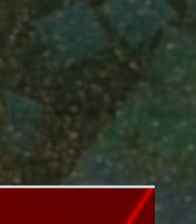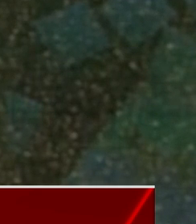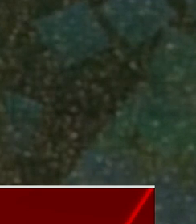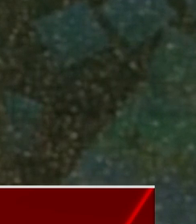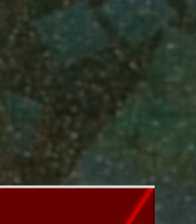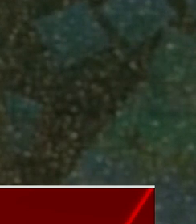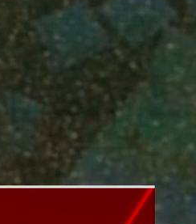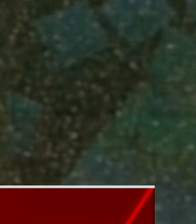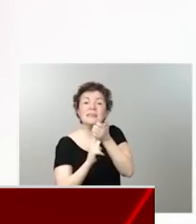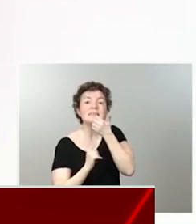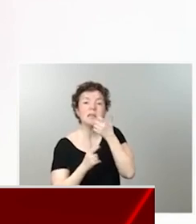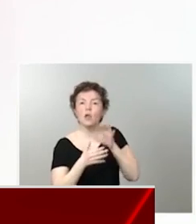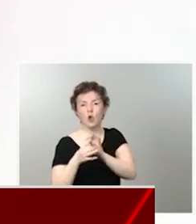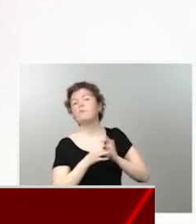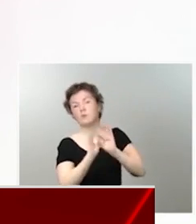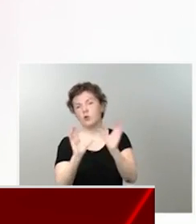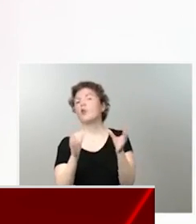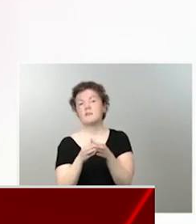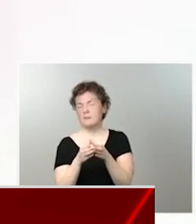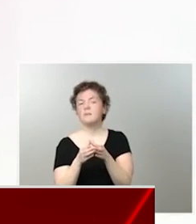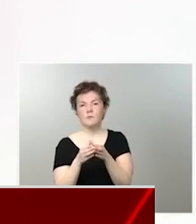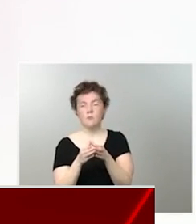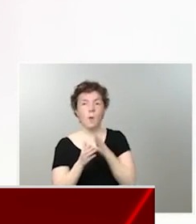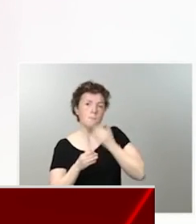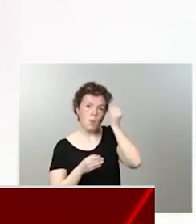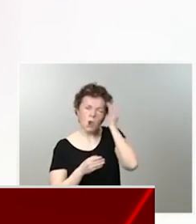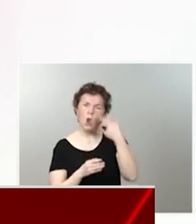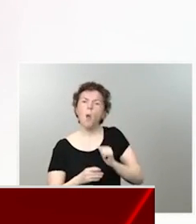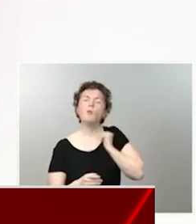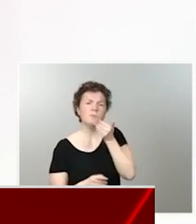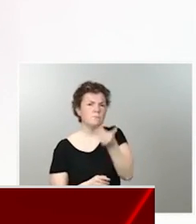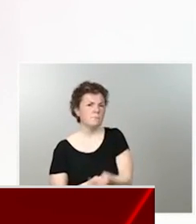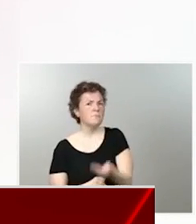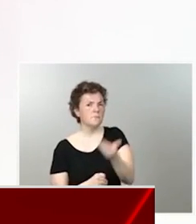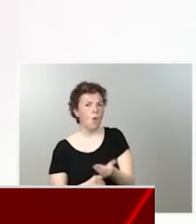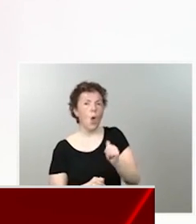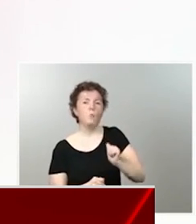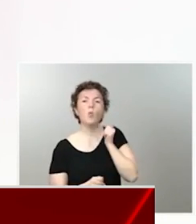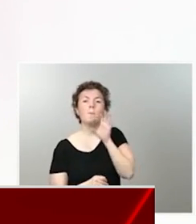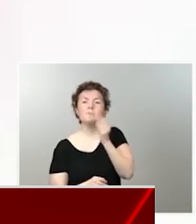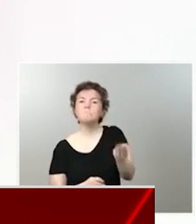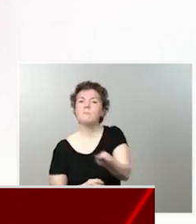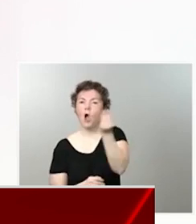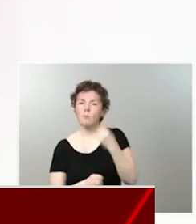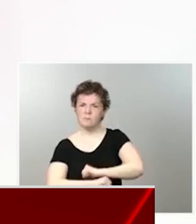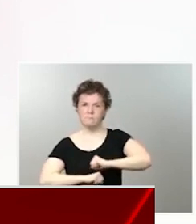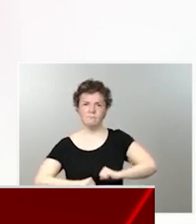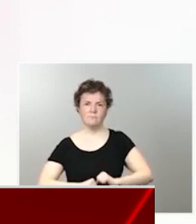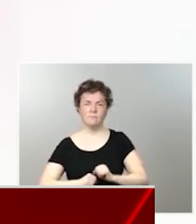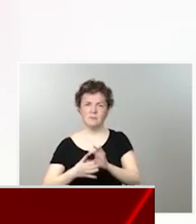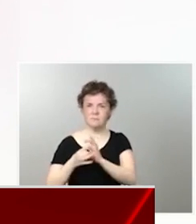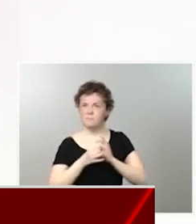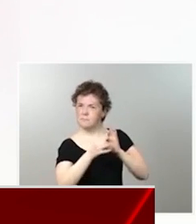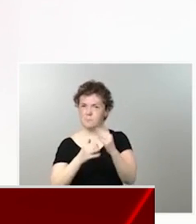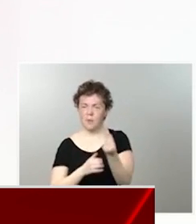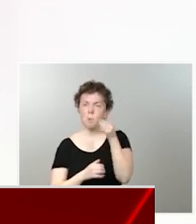y este año vamos a cerrar con una deuda de 1,5